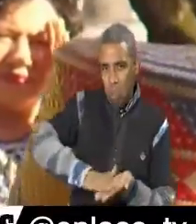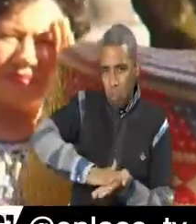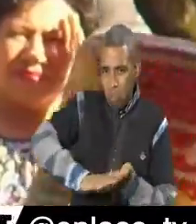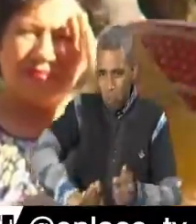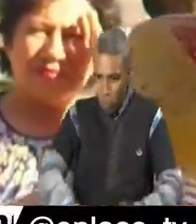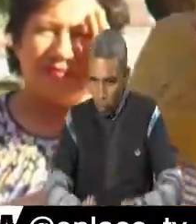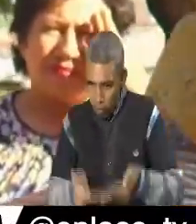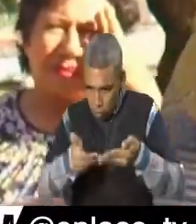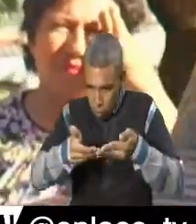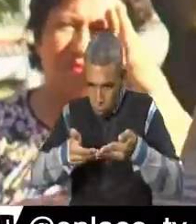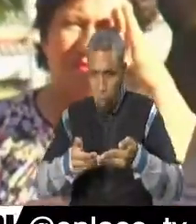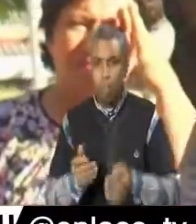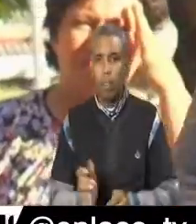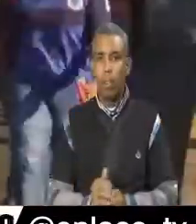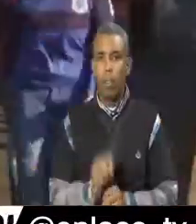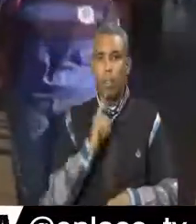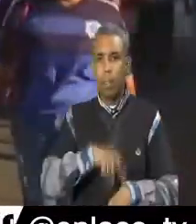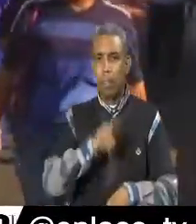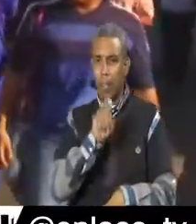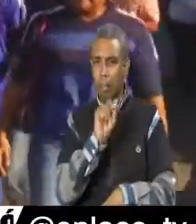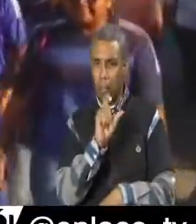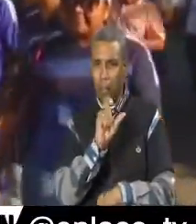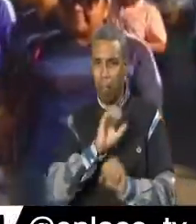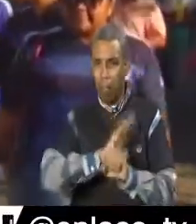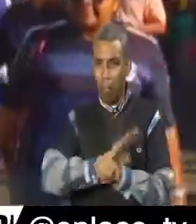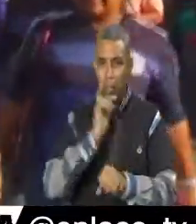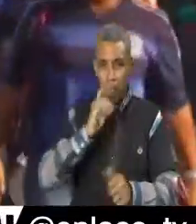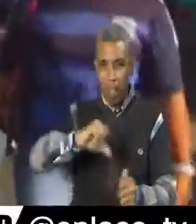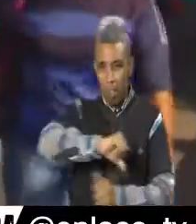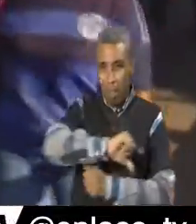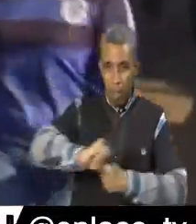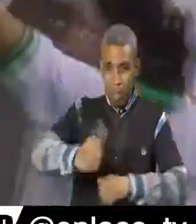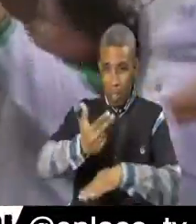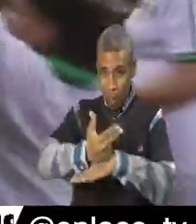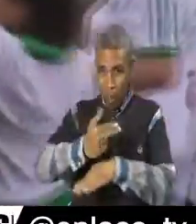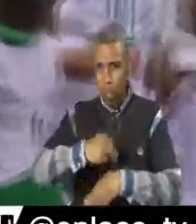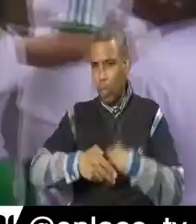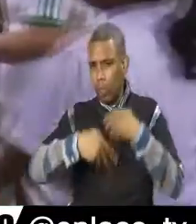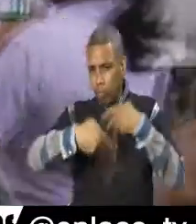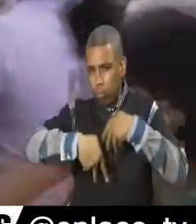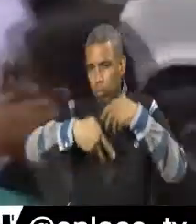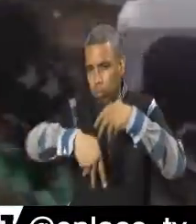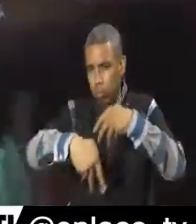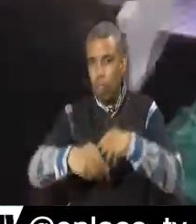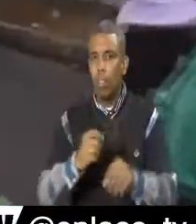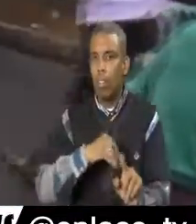saldrá desde las 6:30 de la mañana desde el Parque Camilo Torres y se espera que luego de 4 meses de